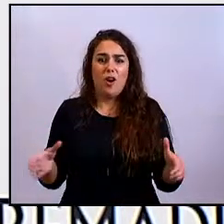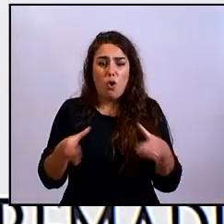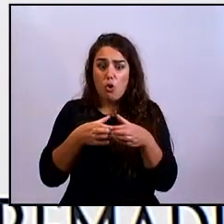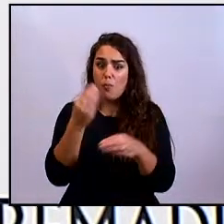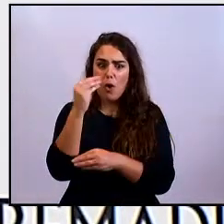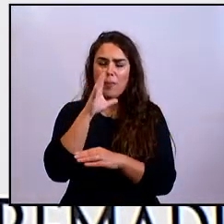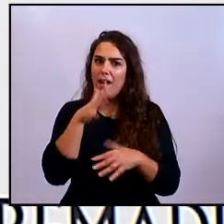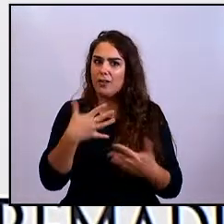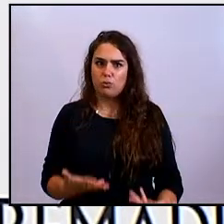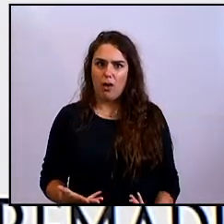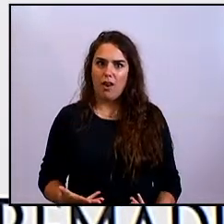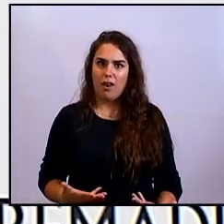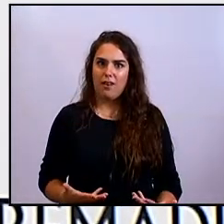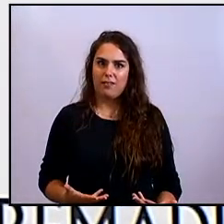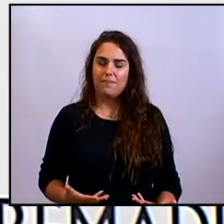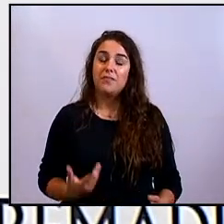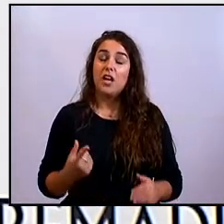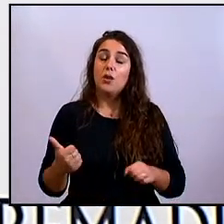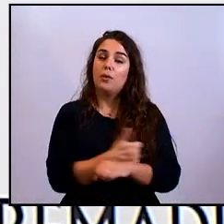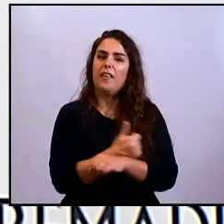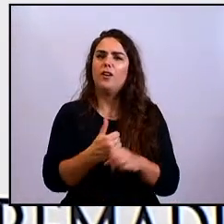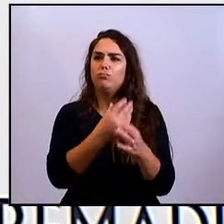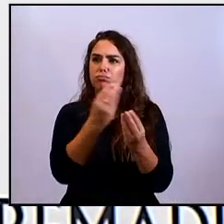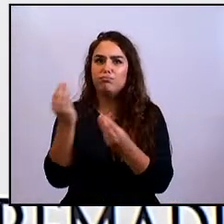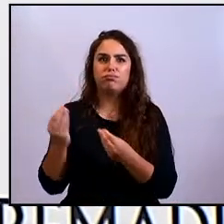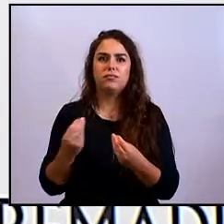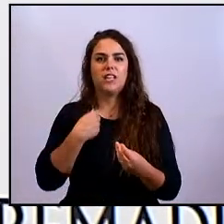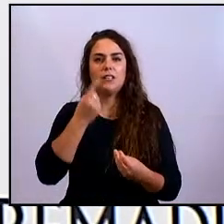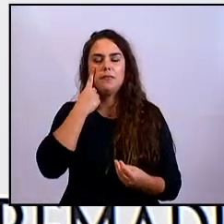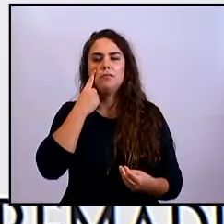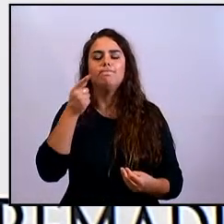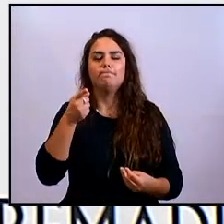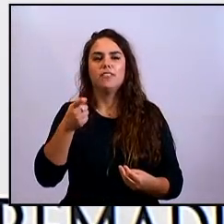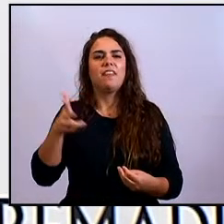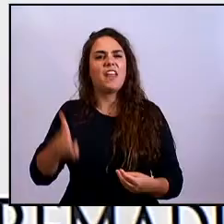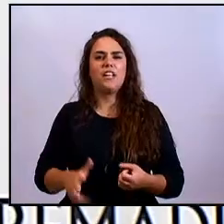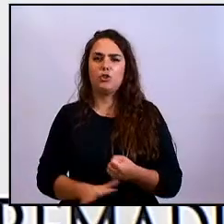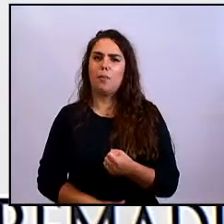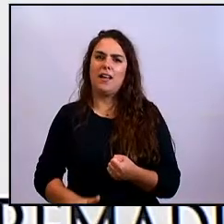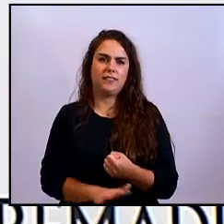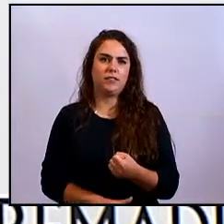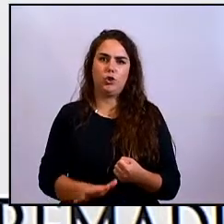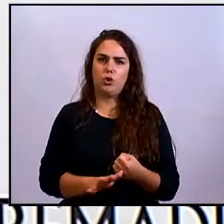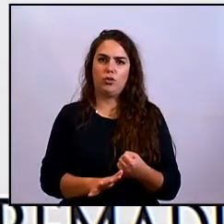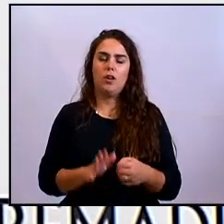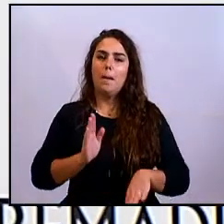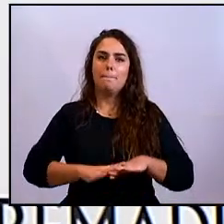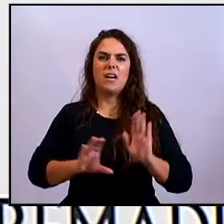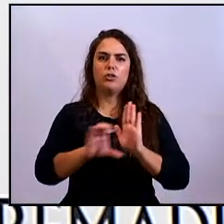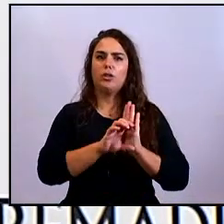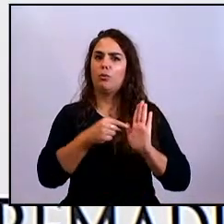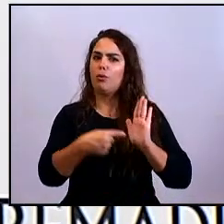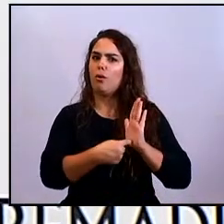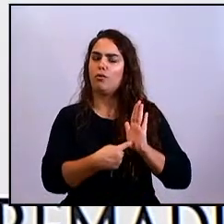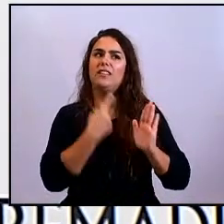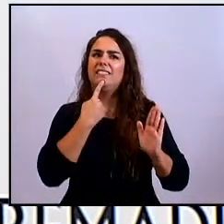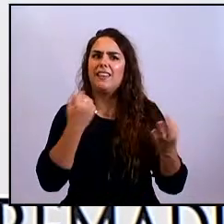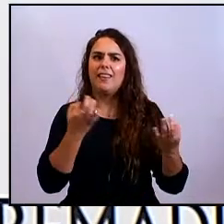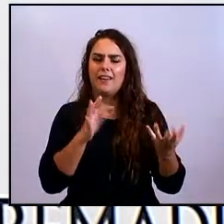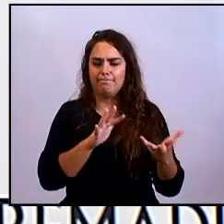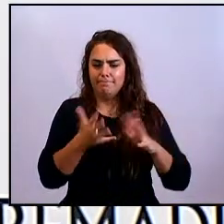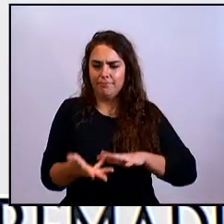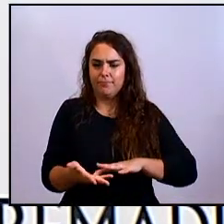jóvenes. No son pocos los ciudadanos que están viendo como un derecho básico que está previsto y contemplado en nuestra Constitución se convierte en